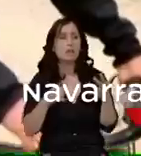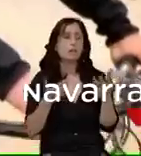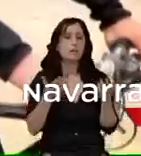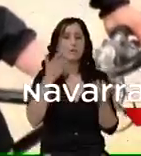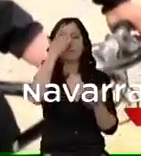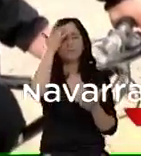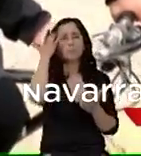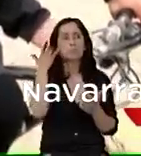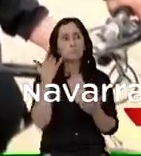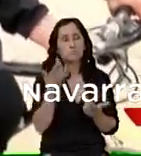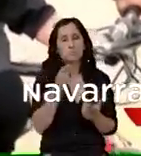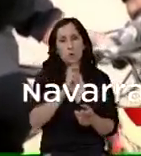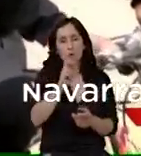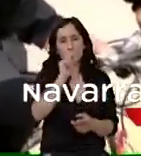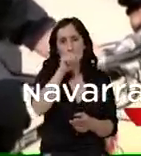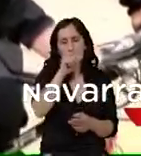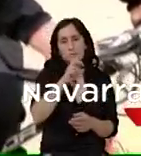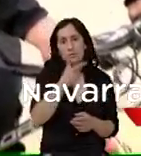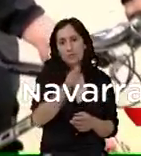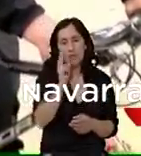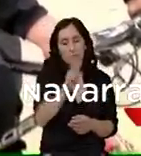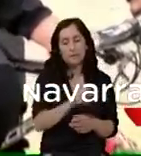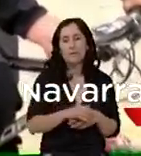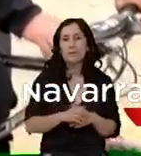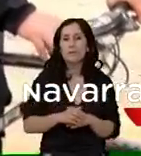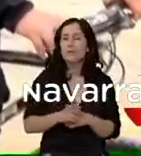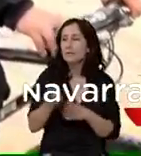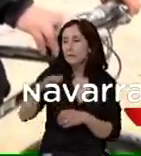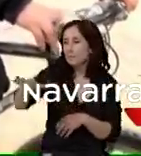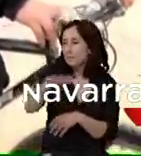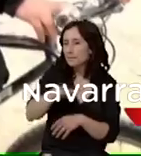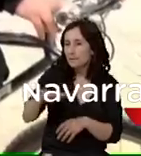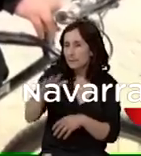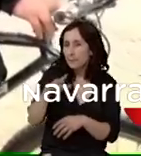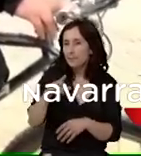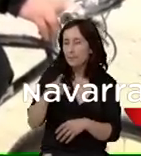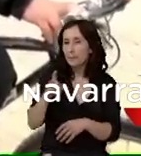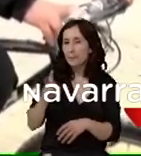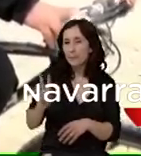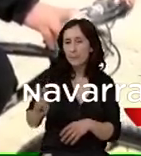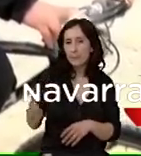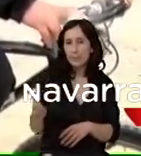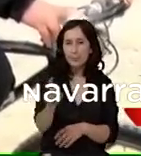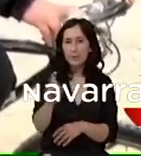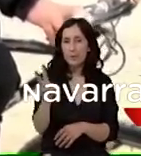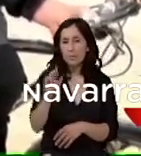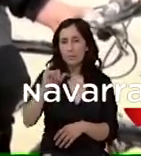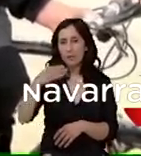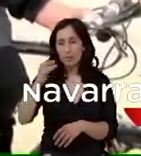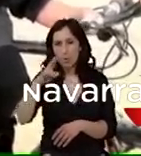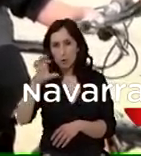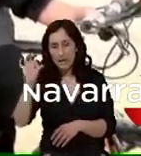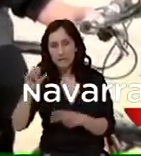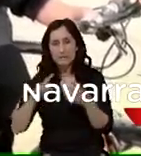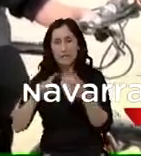bastante fáciles de encontrar. Y es cierto que por aquí también hay víboras, alacranes y